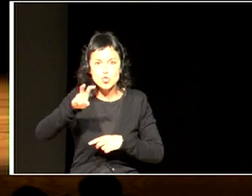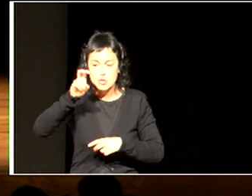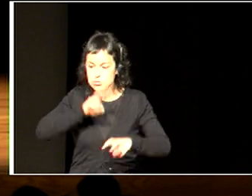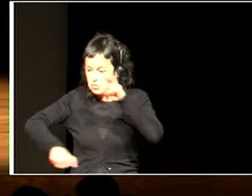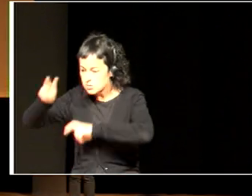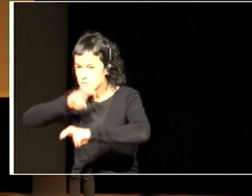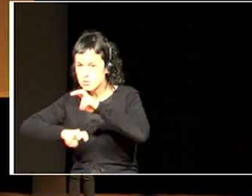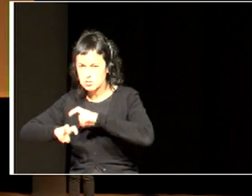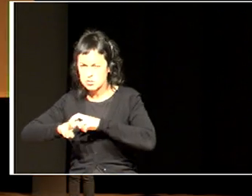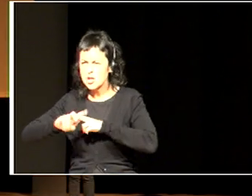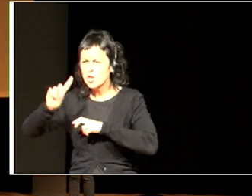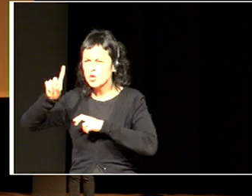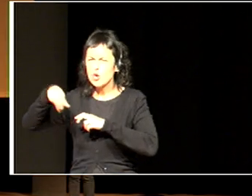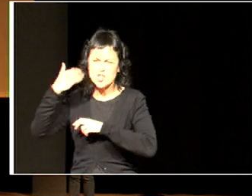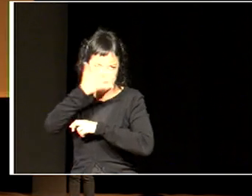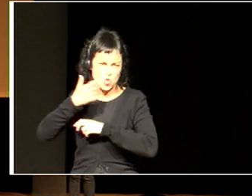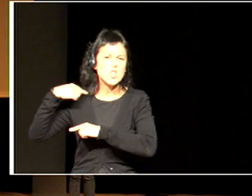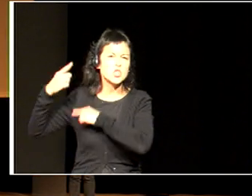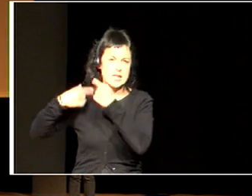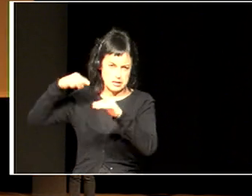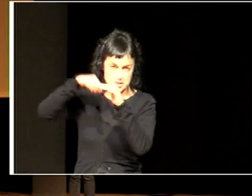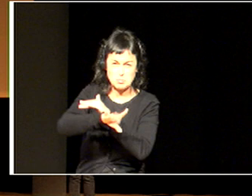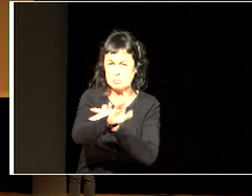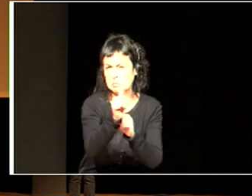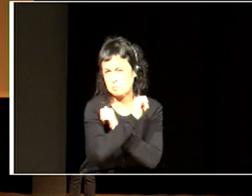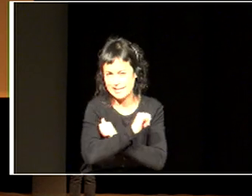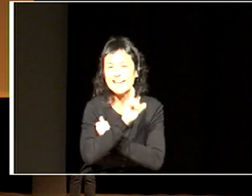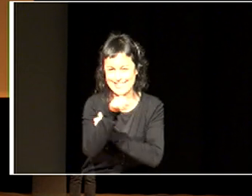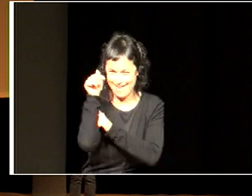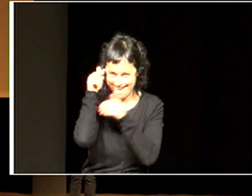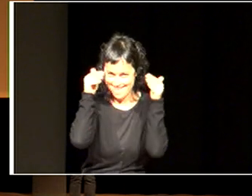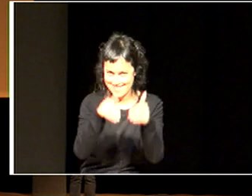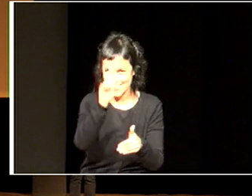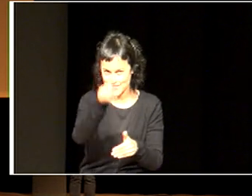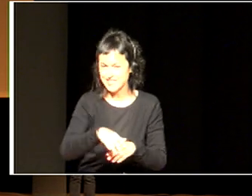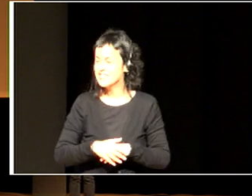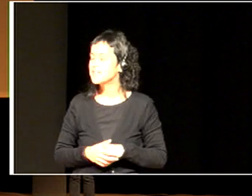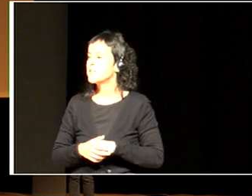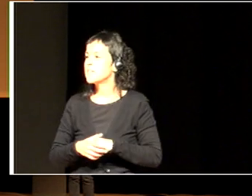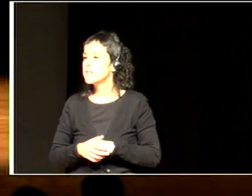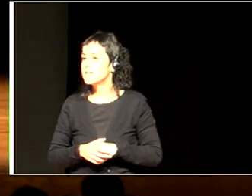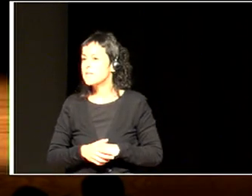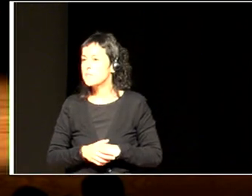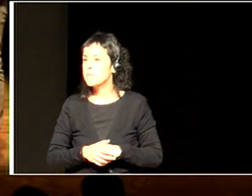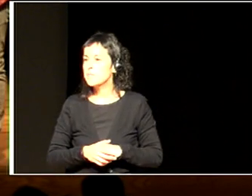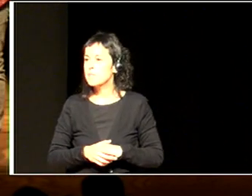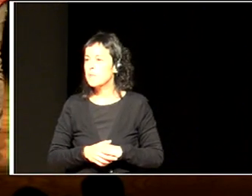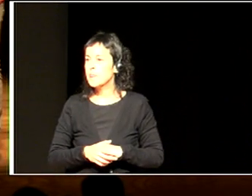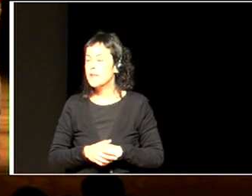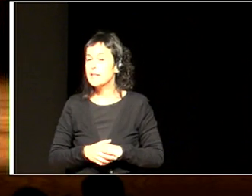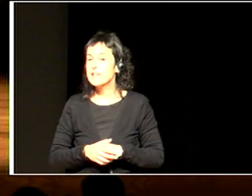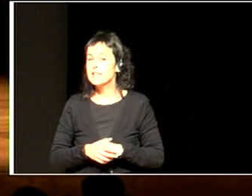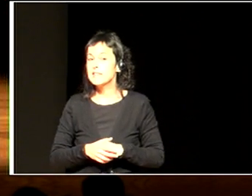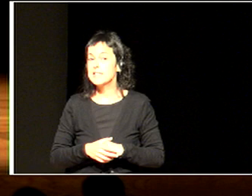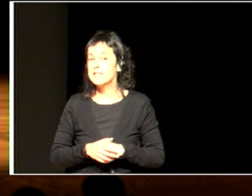luego me meto ya con el cuento tradicional esperar medio minuto que voy vale y además respondo a lo que sé que